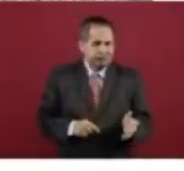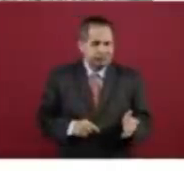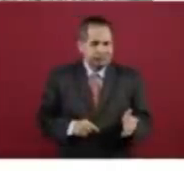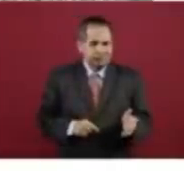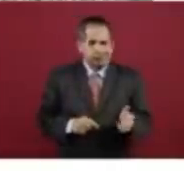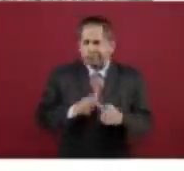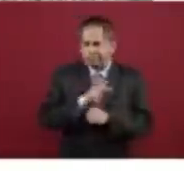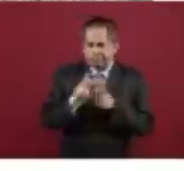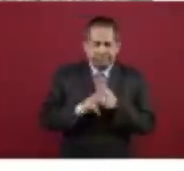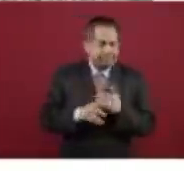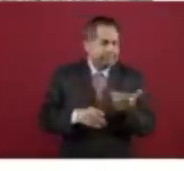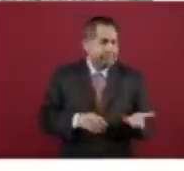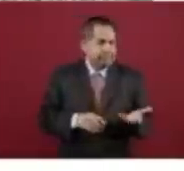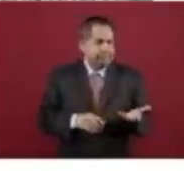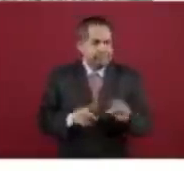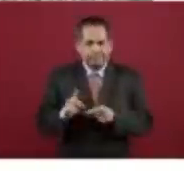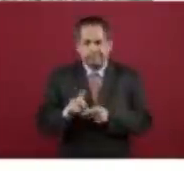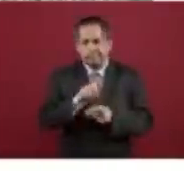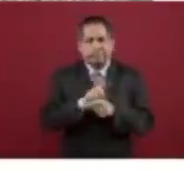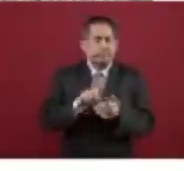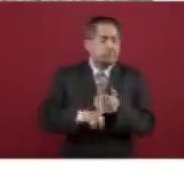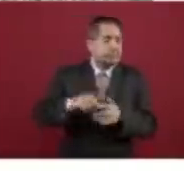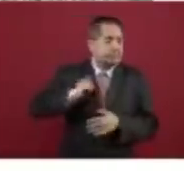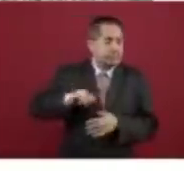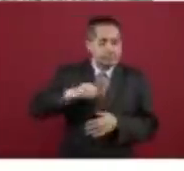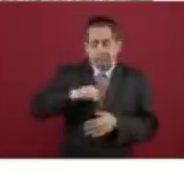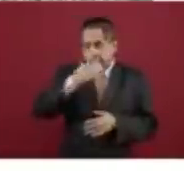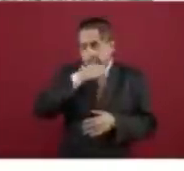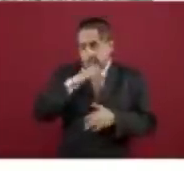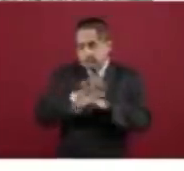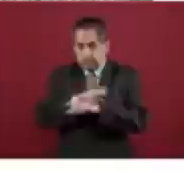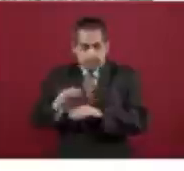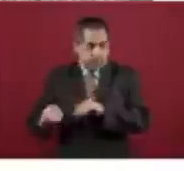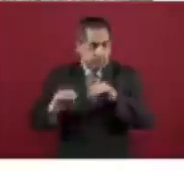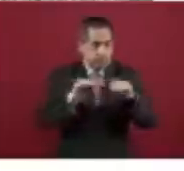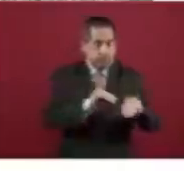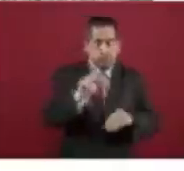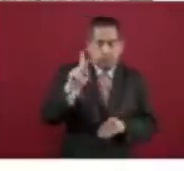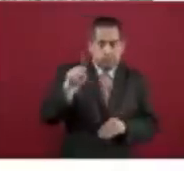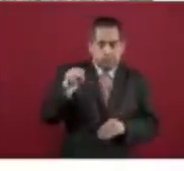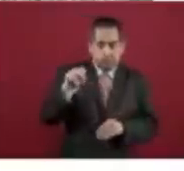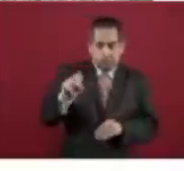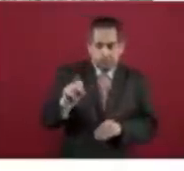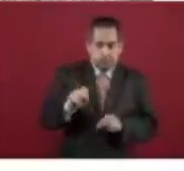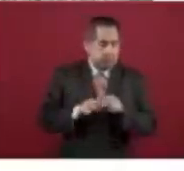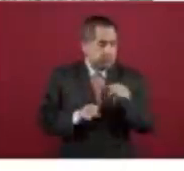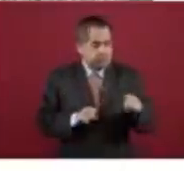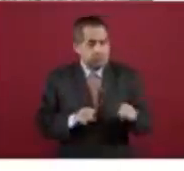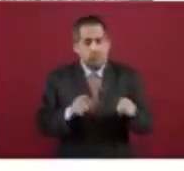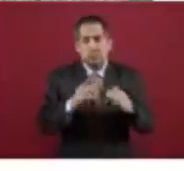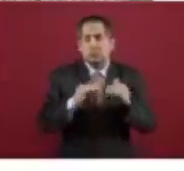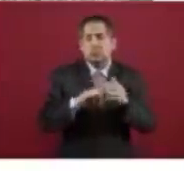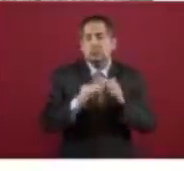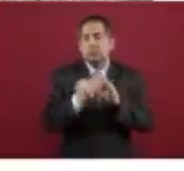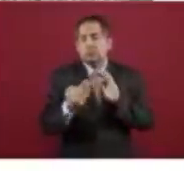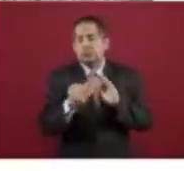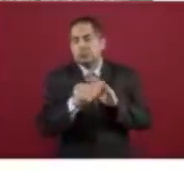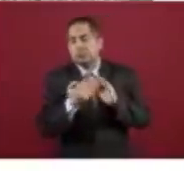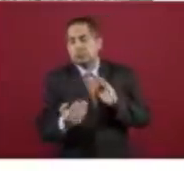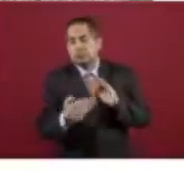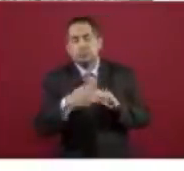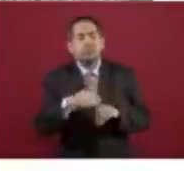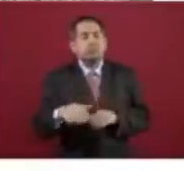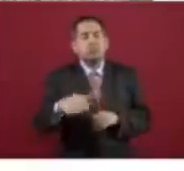del país, desde que el general Cárdenas se muda a Los Pinos, como su casa de campo, o su casa de